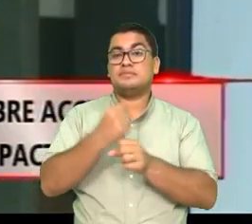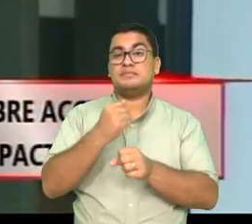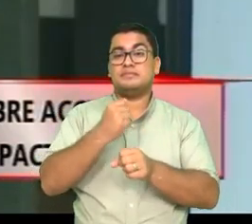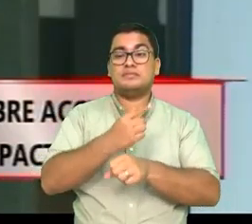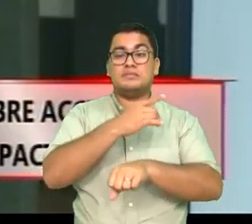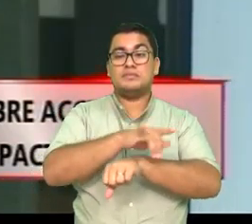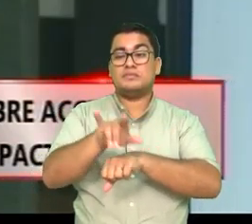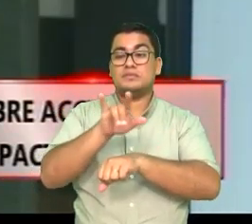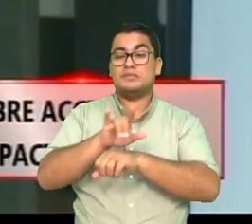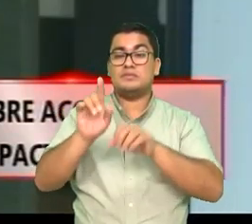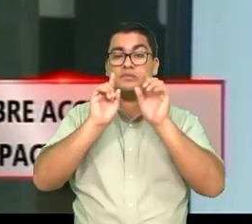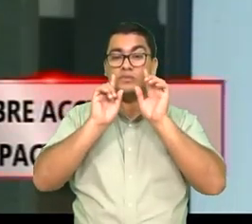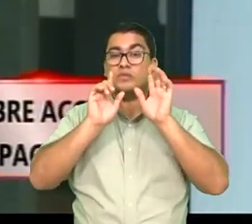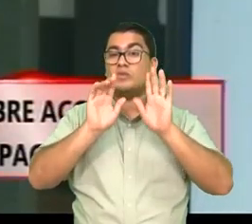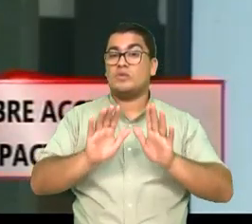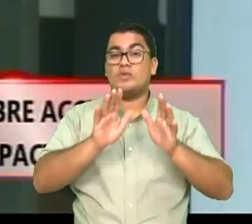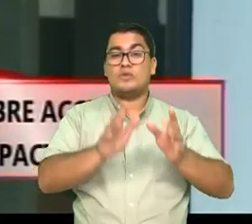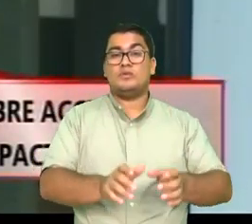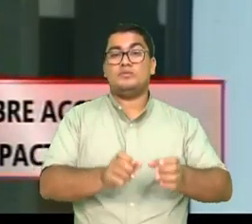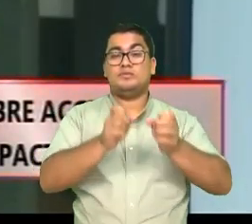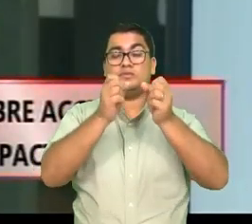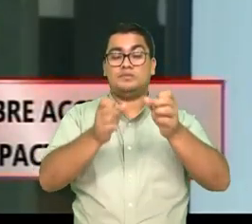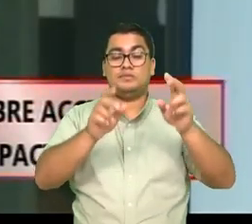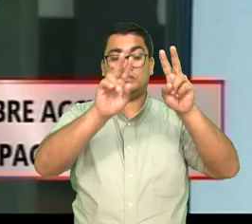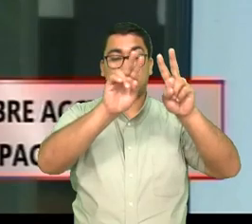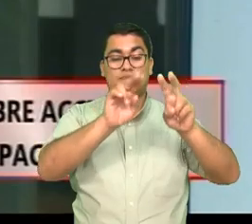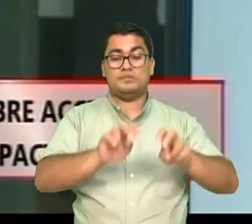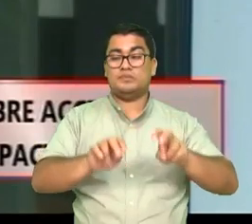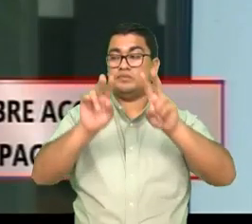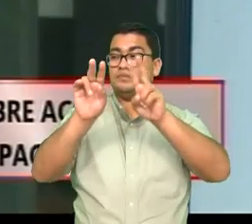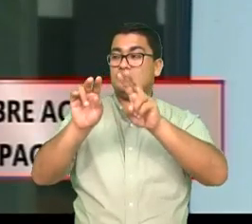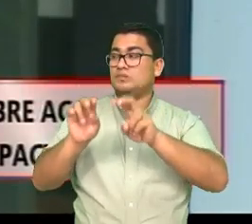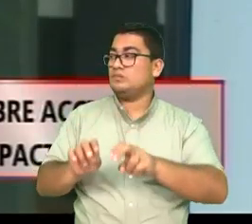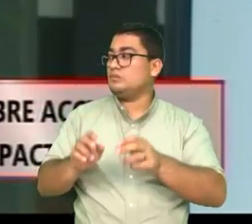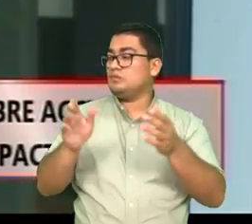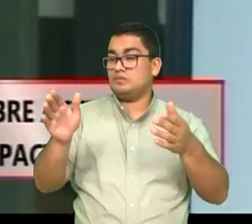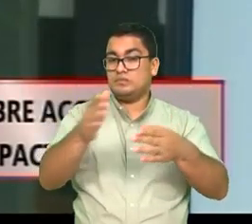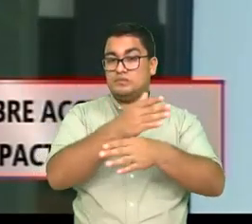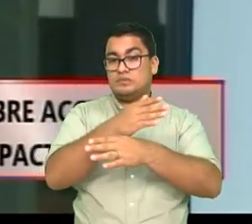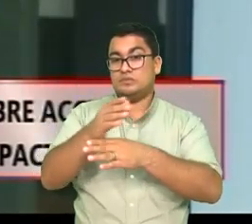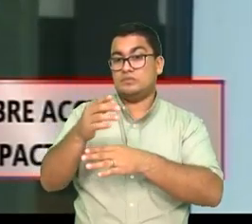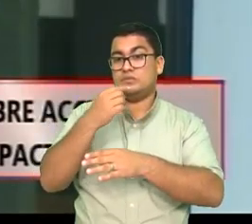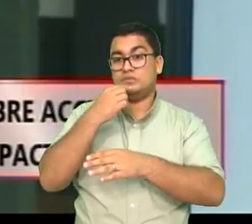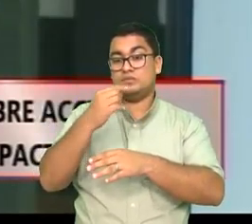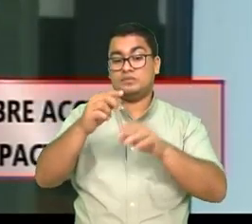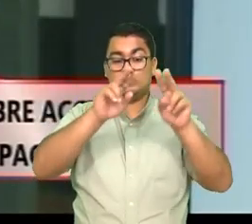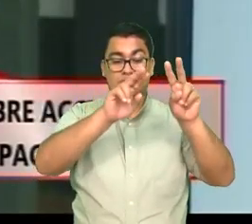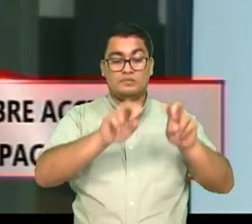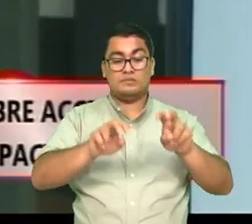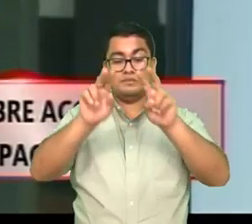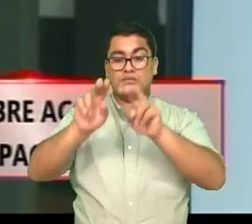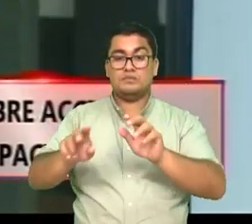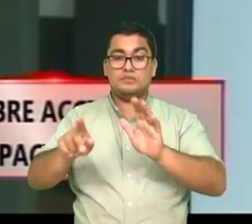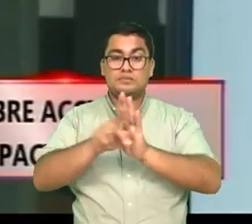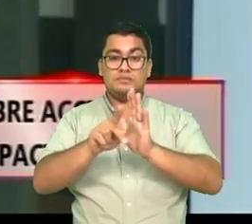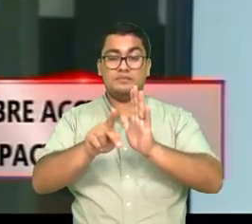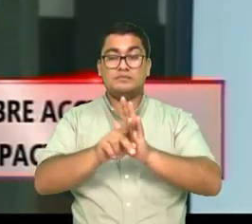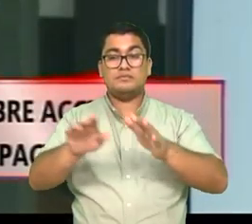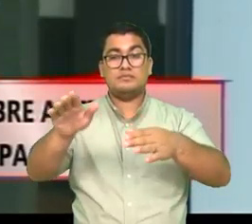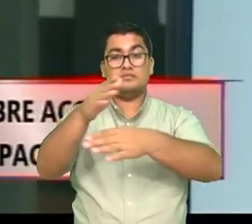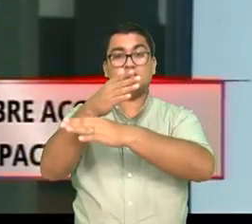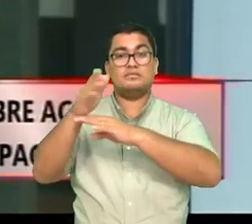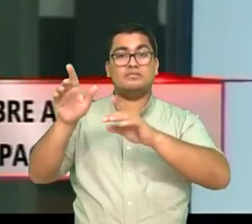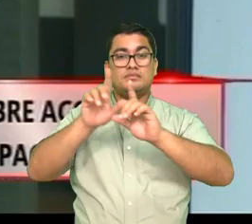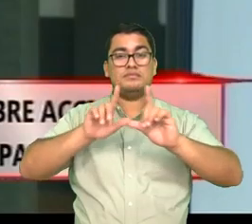búsqueda, salvamento, rescate, evaluación, traslado de suministro y evaluación de daño en aquellos lugares que hayan